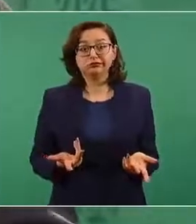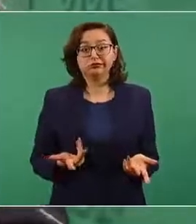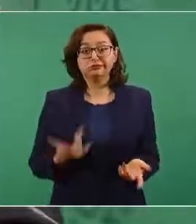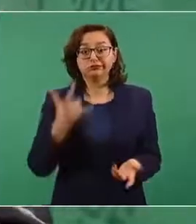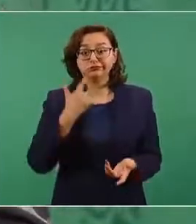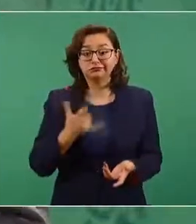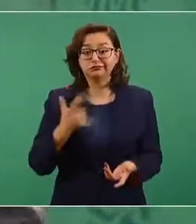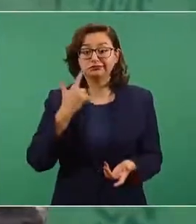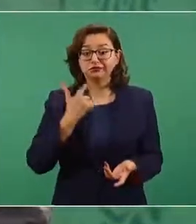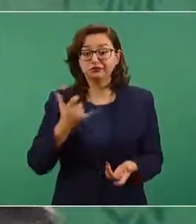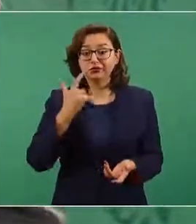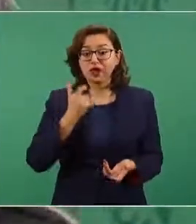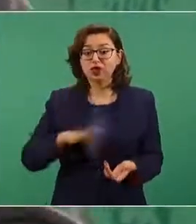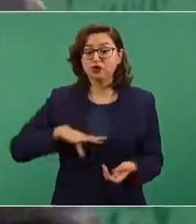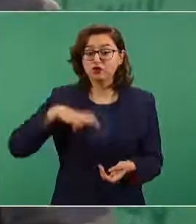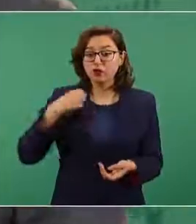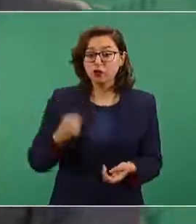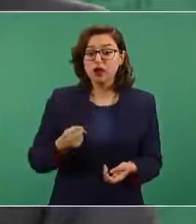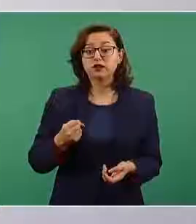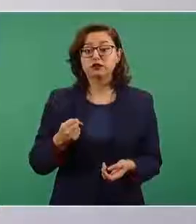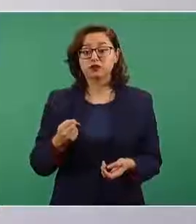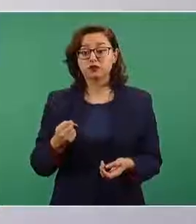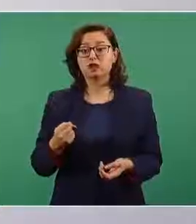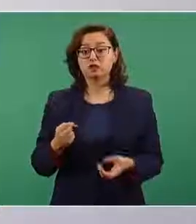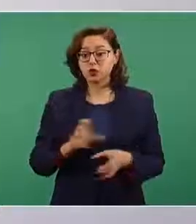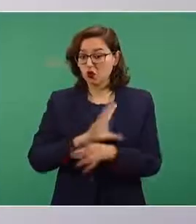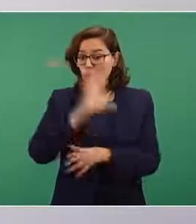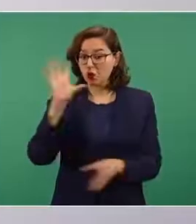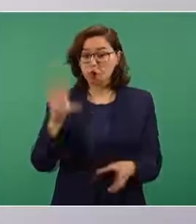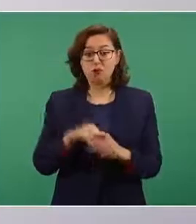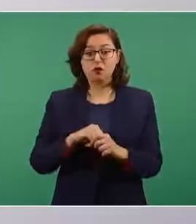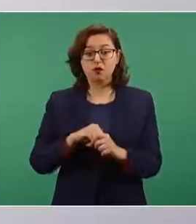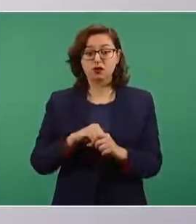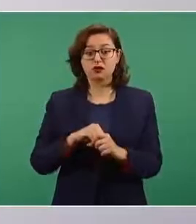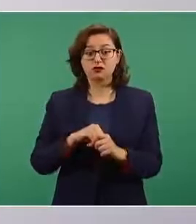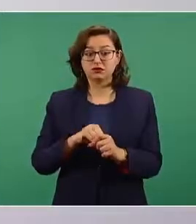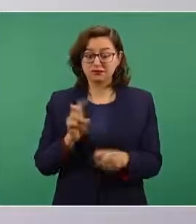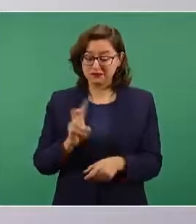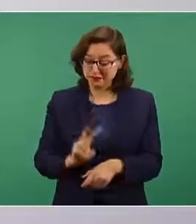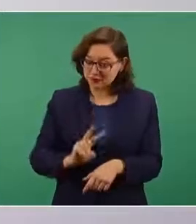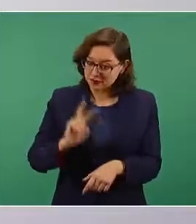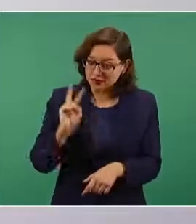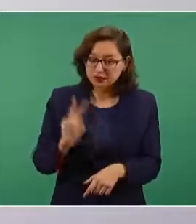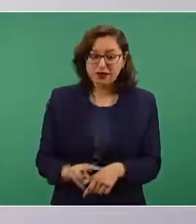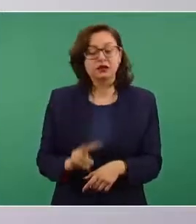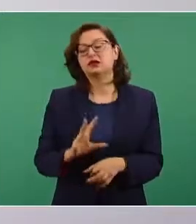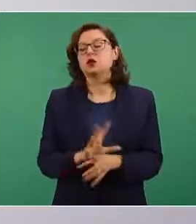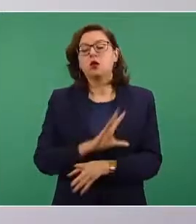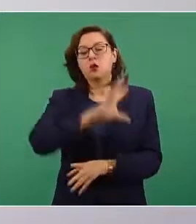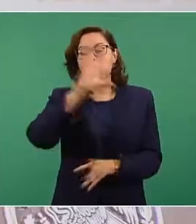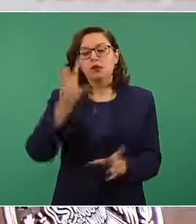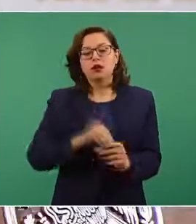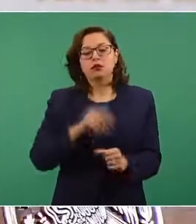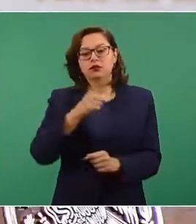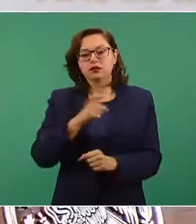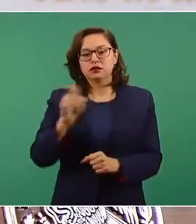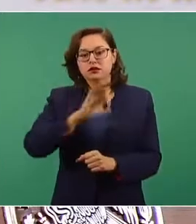podido realizar. Yo diría que ha habido una entrega total.